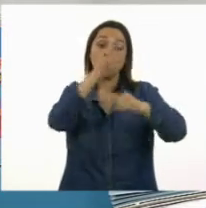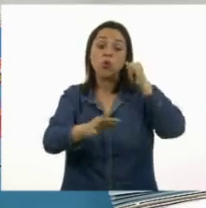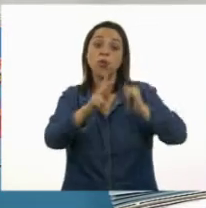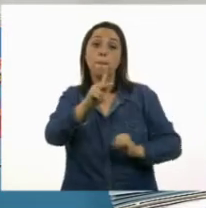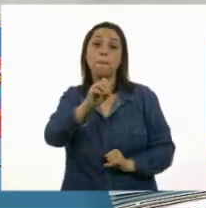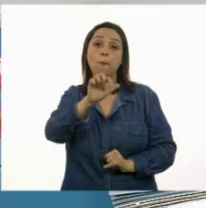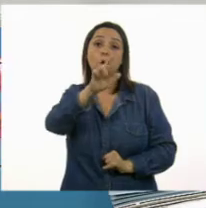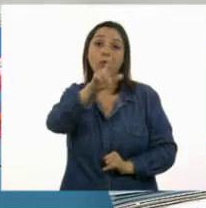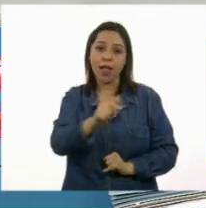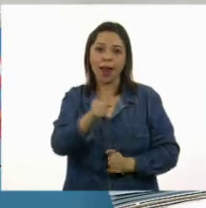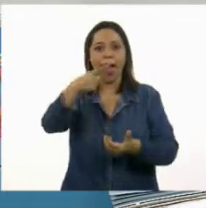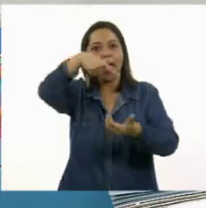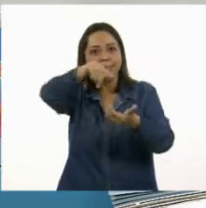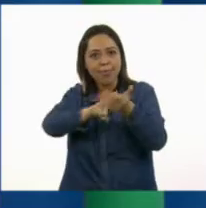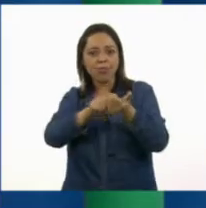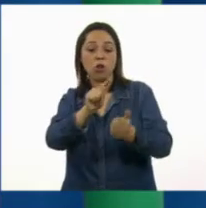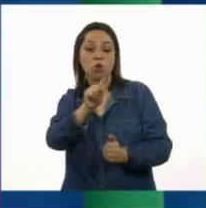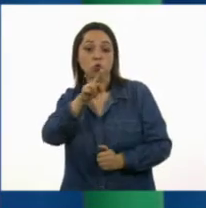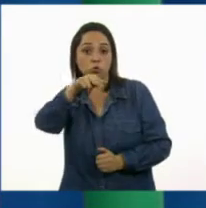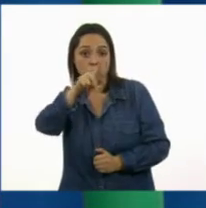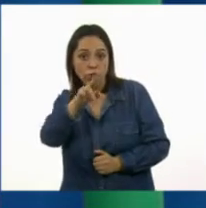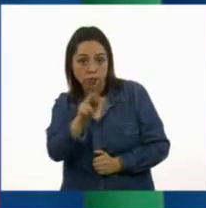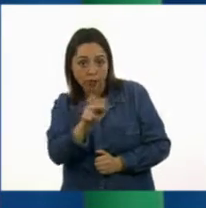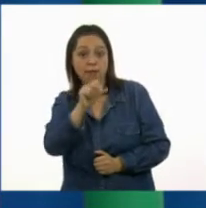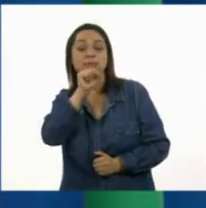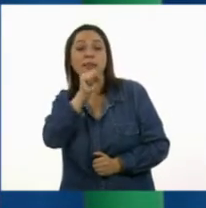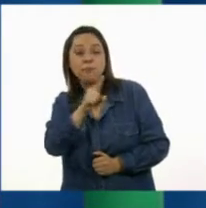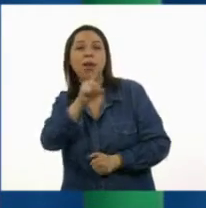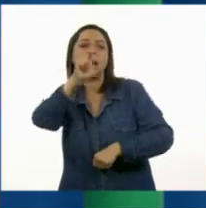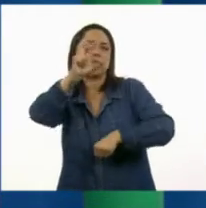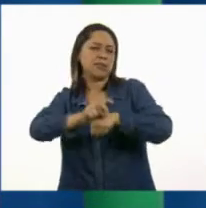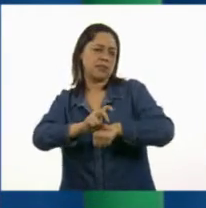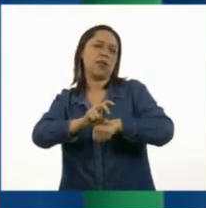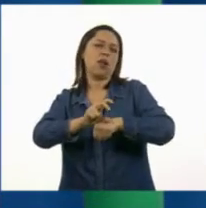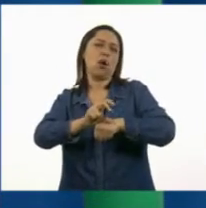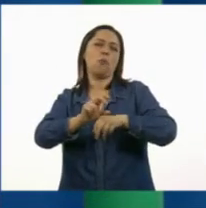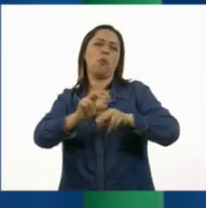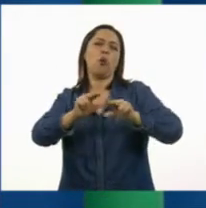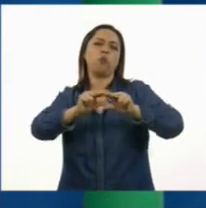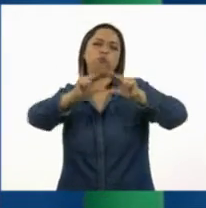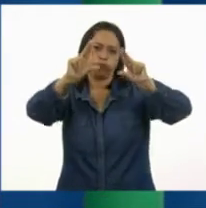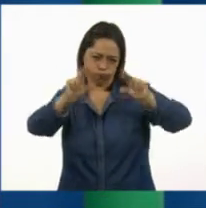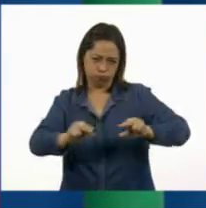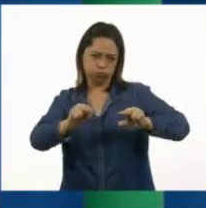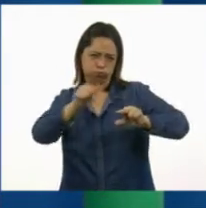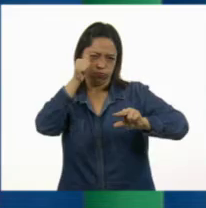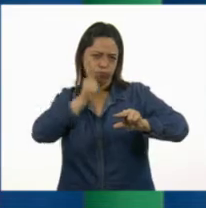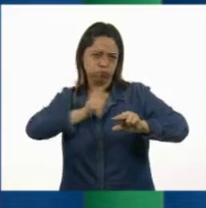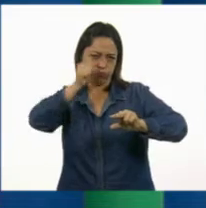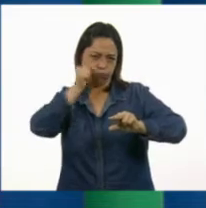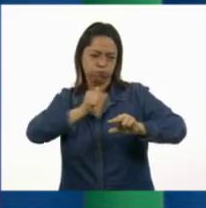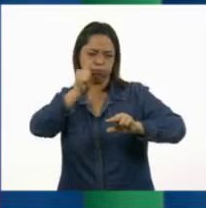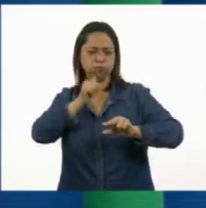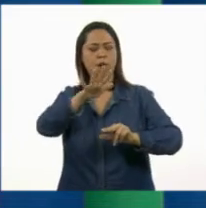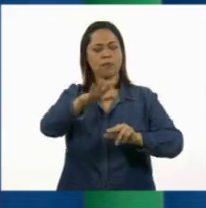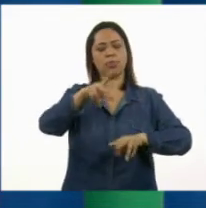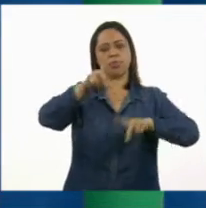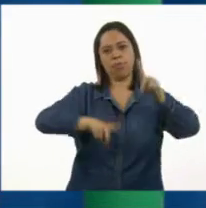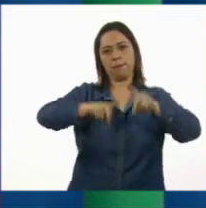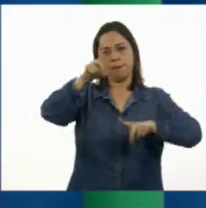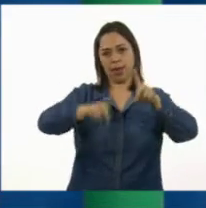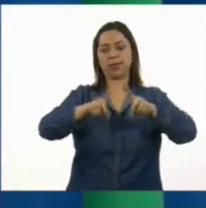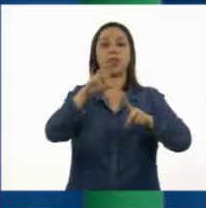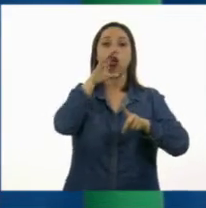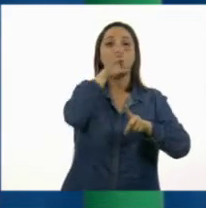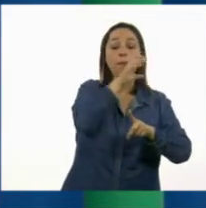hielos perpetuos. Entonces, las variaciones que dice en el clima tropical o en el templado,